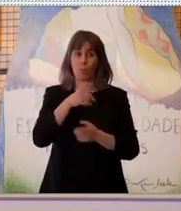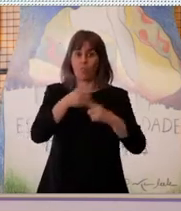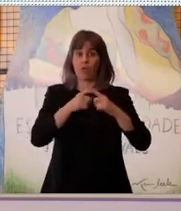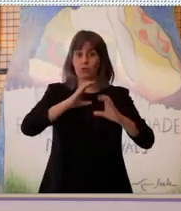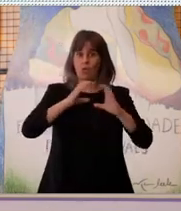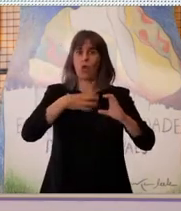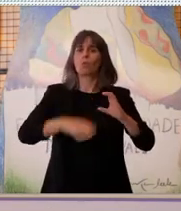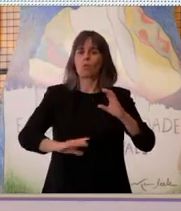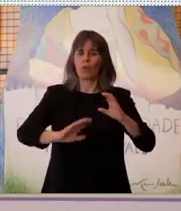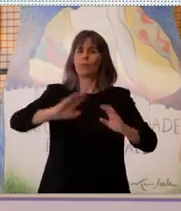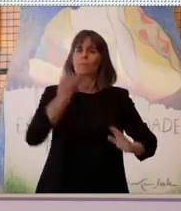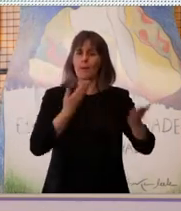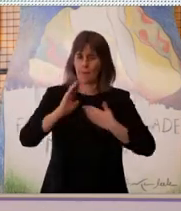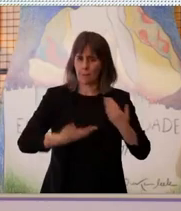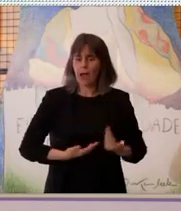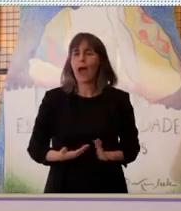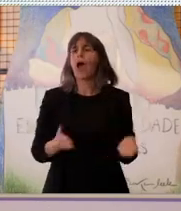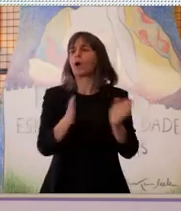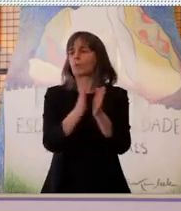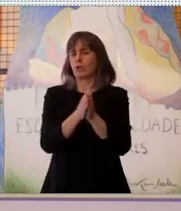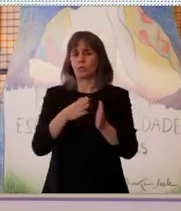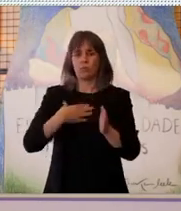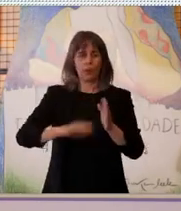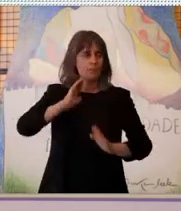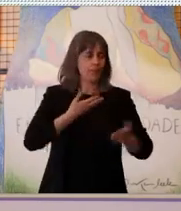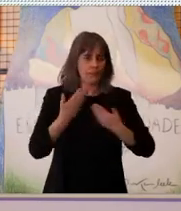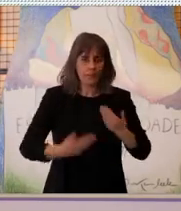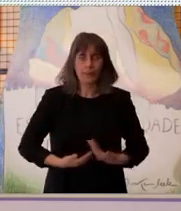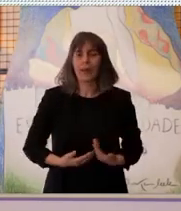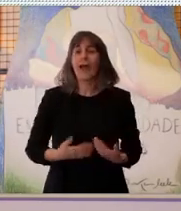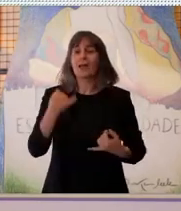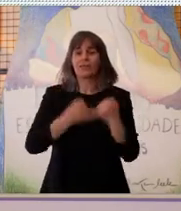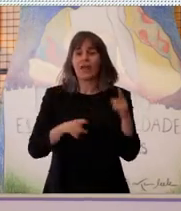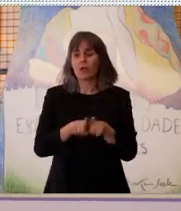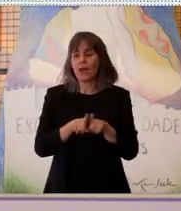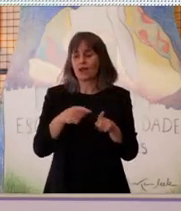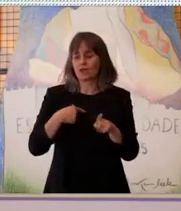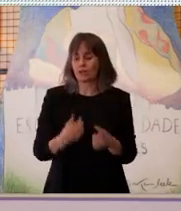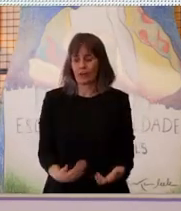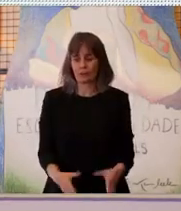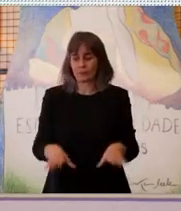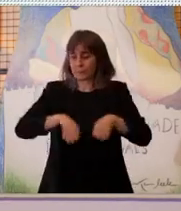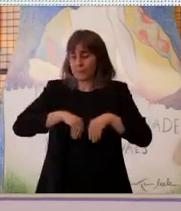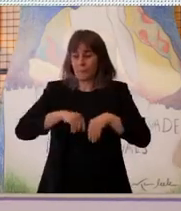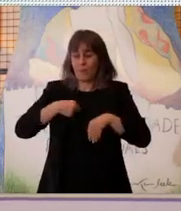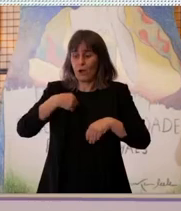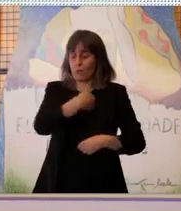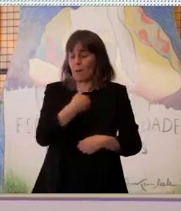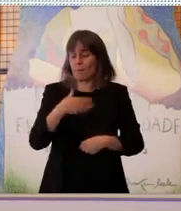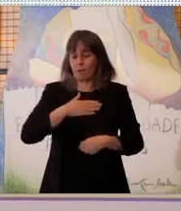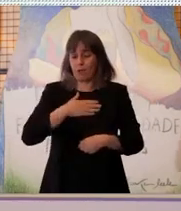ante los compañeros O sea estás asumiendo una posición como digo sectorial que siempre es más pequeña Aunque